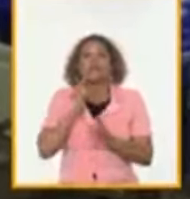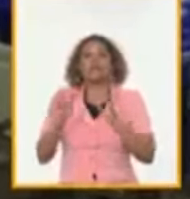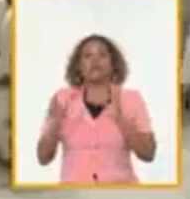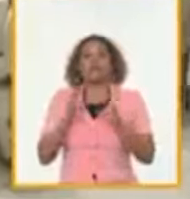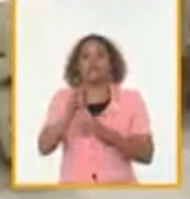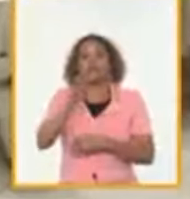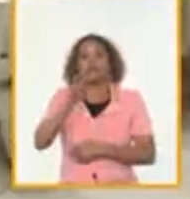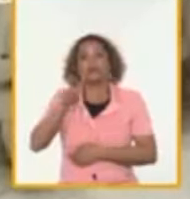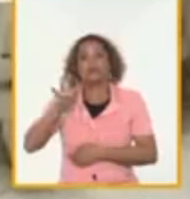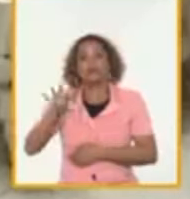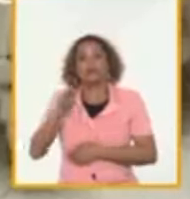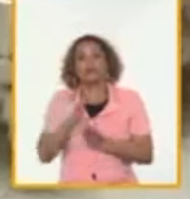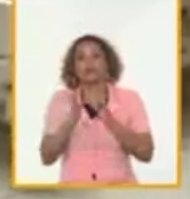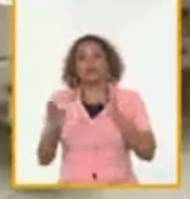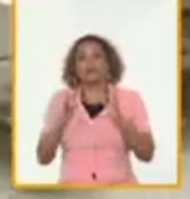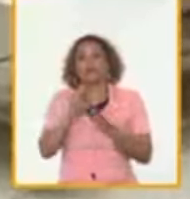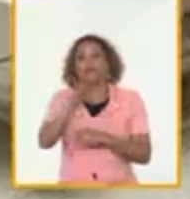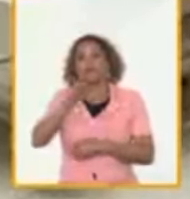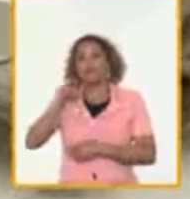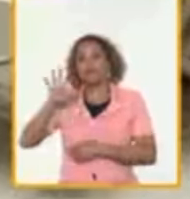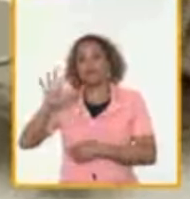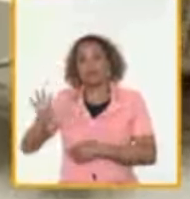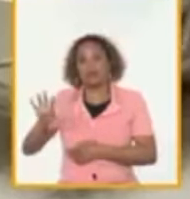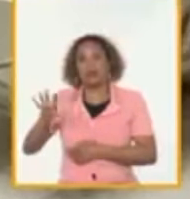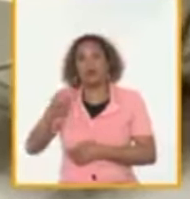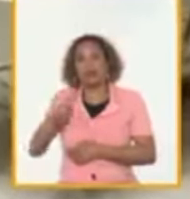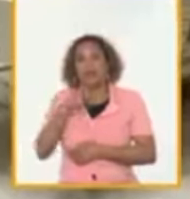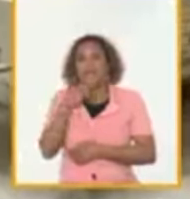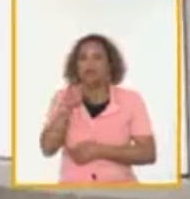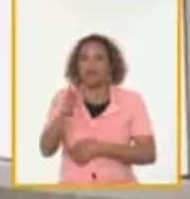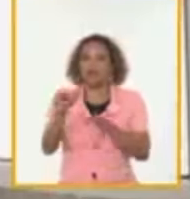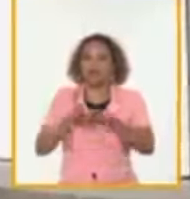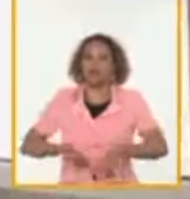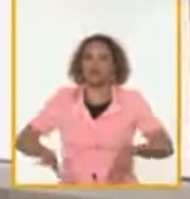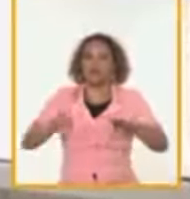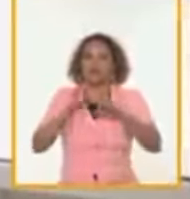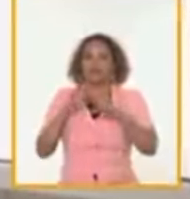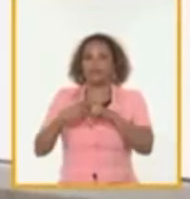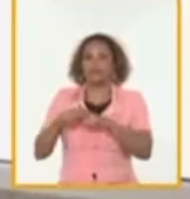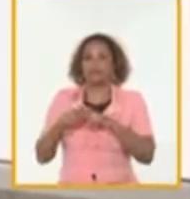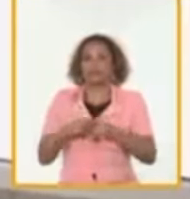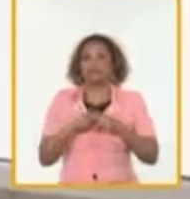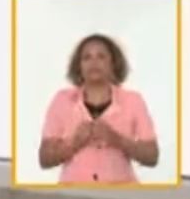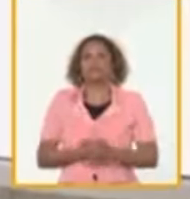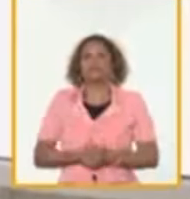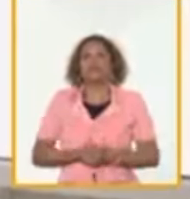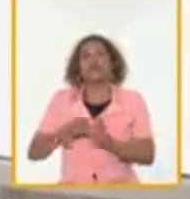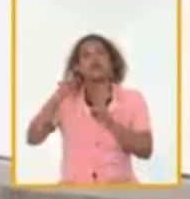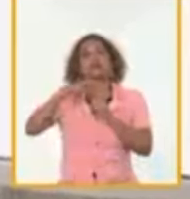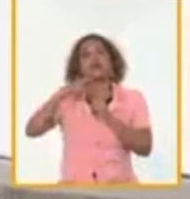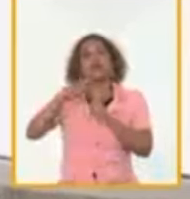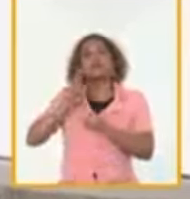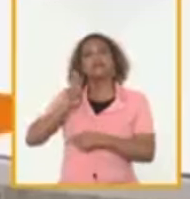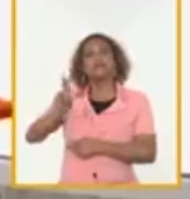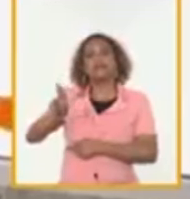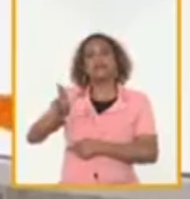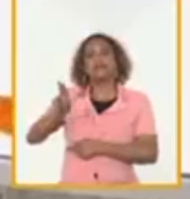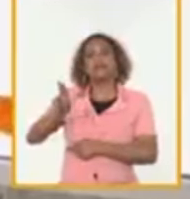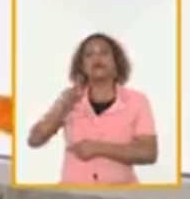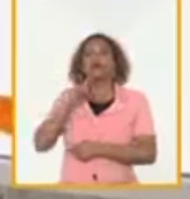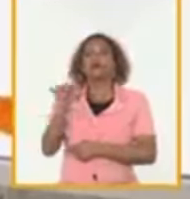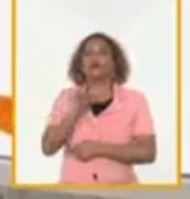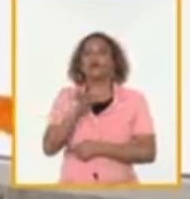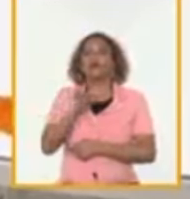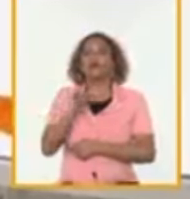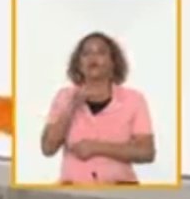2024-2025 y traerá mejores condiciones para la sala la terapia intensiva eh que tenemos allí abajo tiene una cobertura también